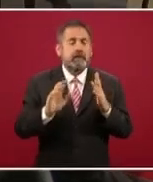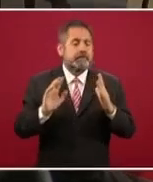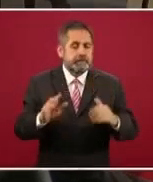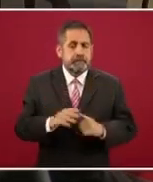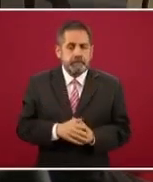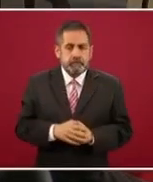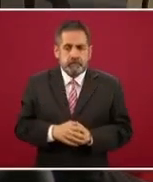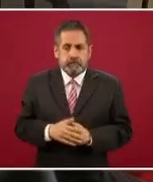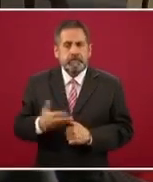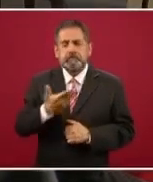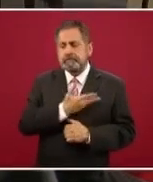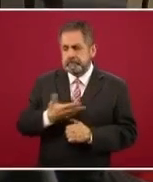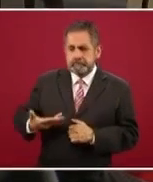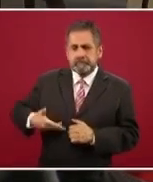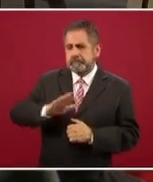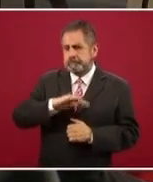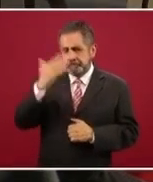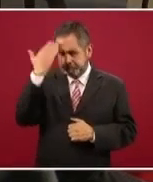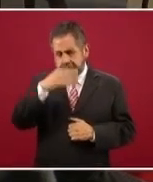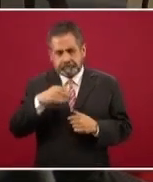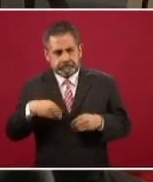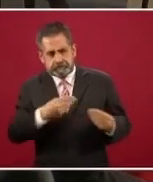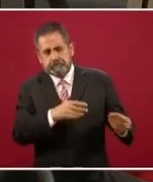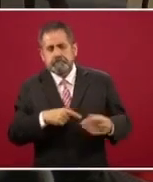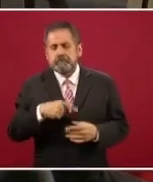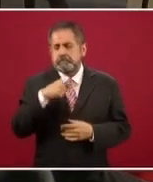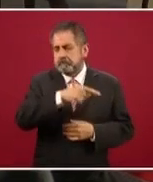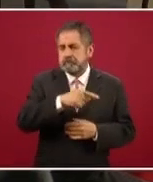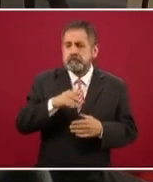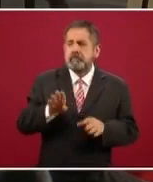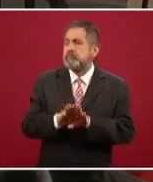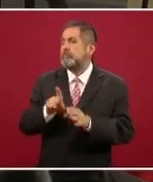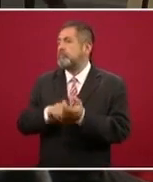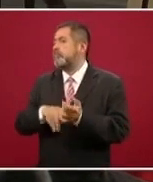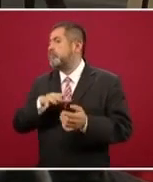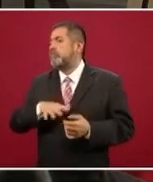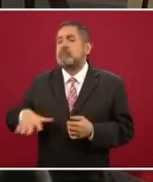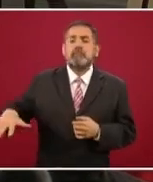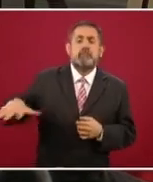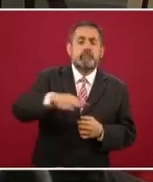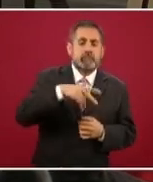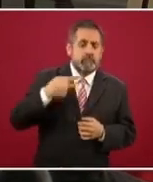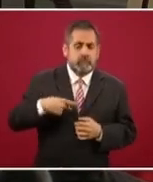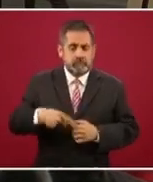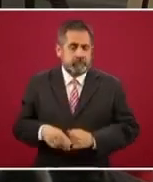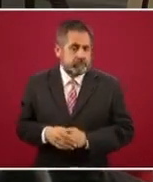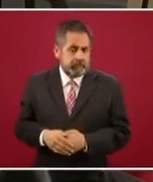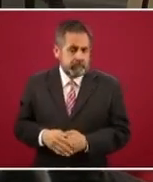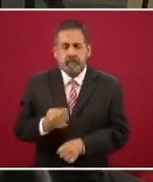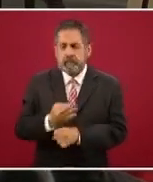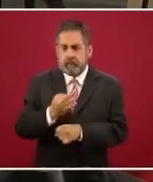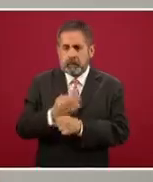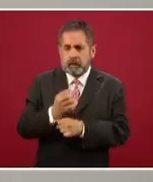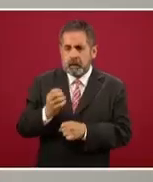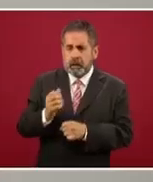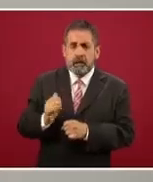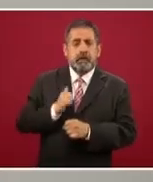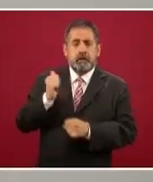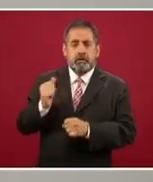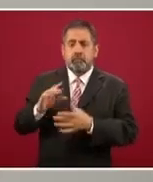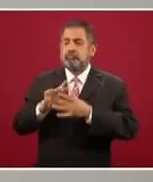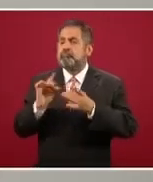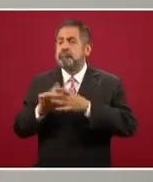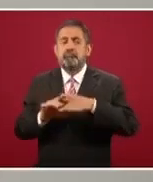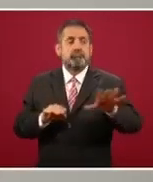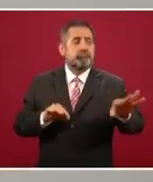ha estado al tanto, desde que lo conozco, de la salud de los mexicanos. Y qué oportunidad esta, donde se integra un